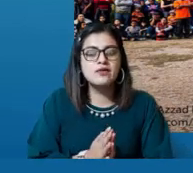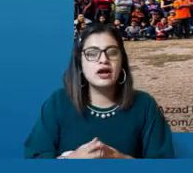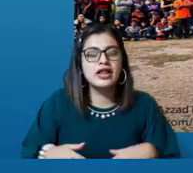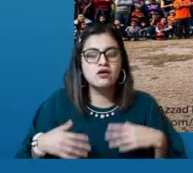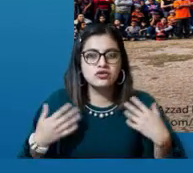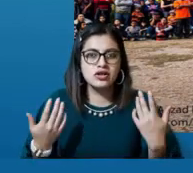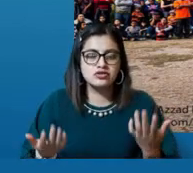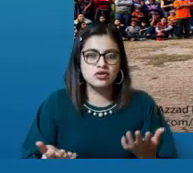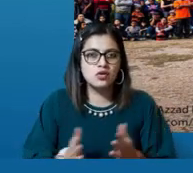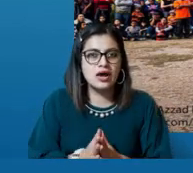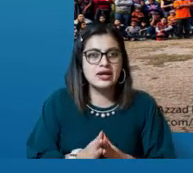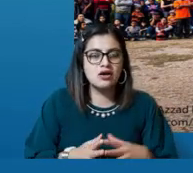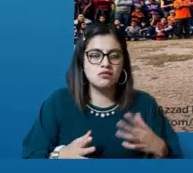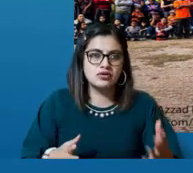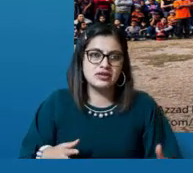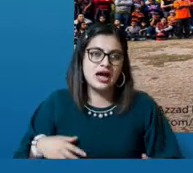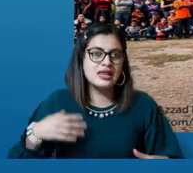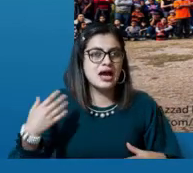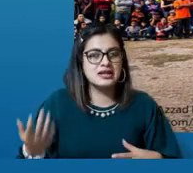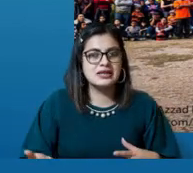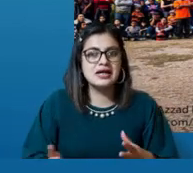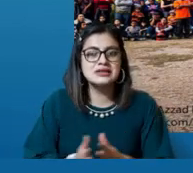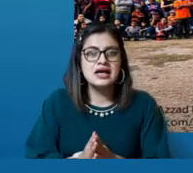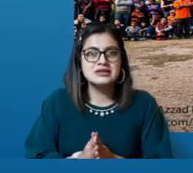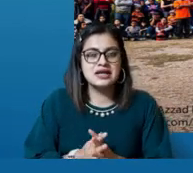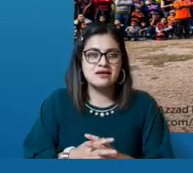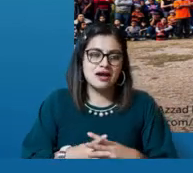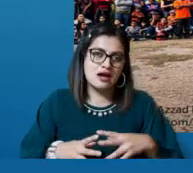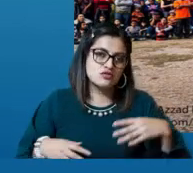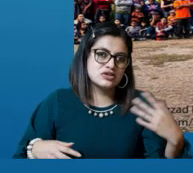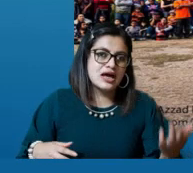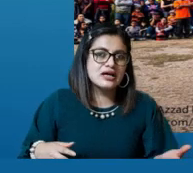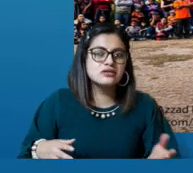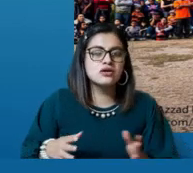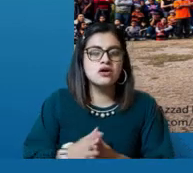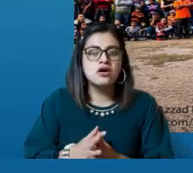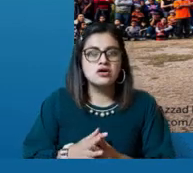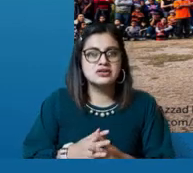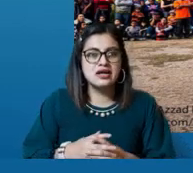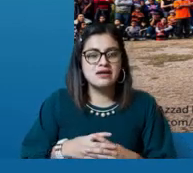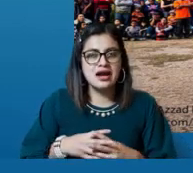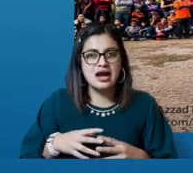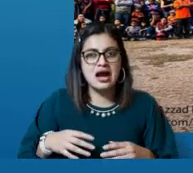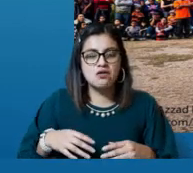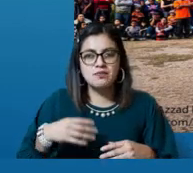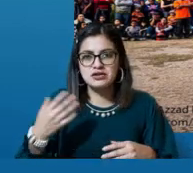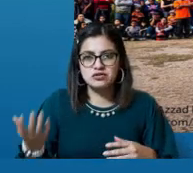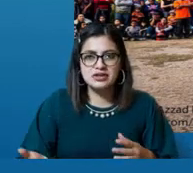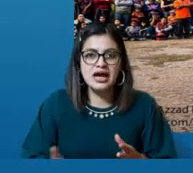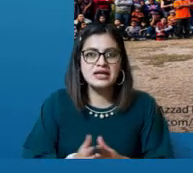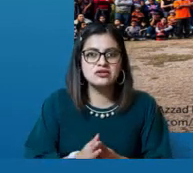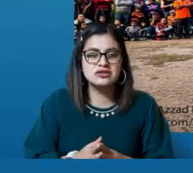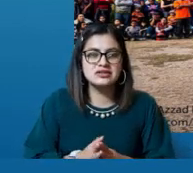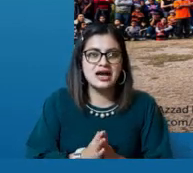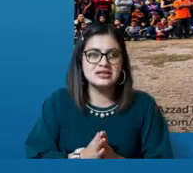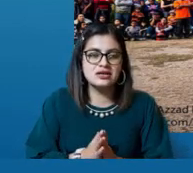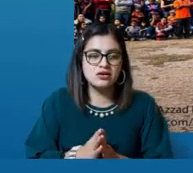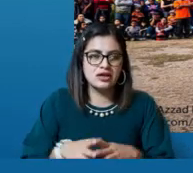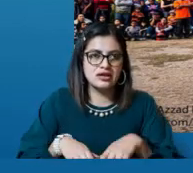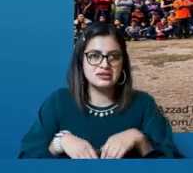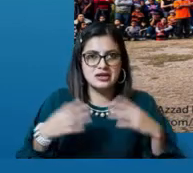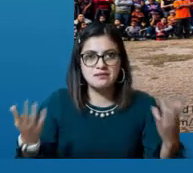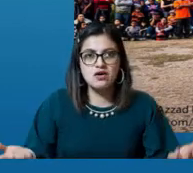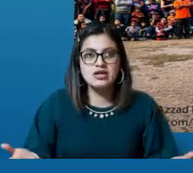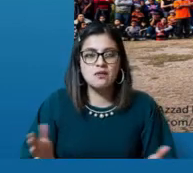Por ejemplo, cada uno de nuestros lugares, comunidades, aldeas, celebran a un santo o celebran a un personaje, entonces ya